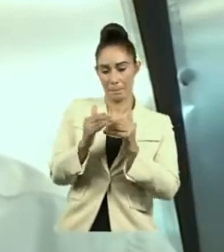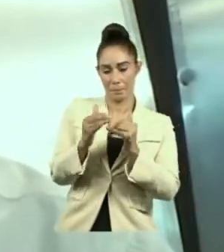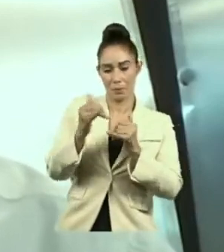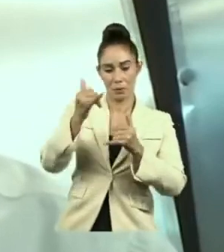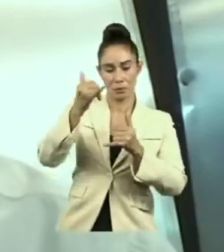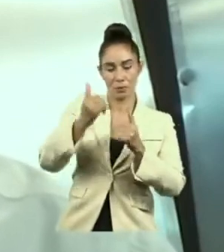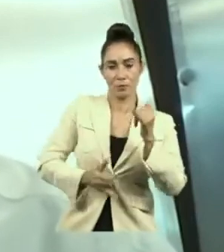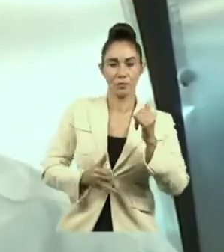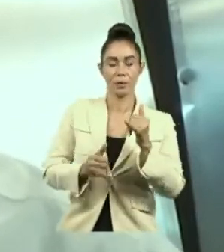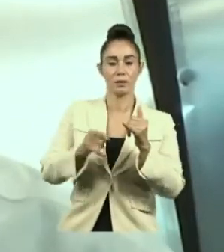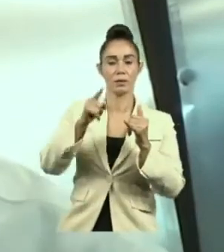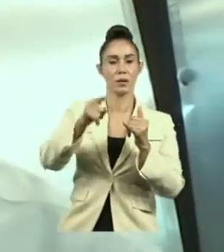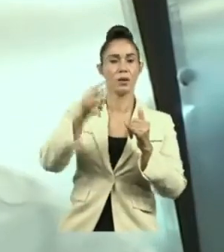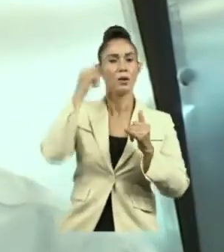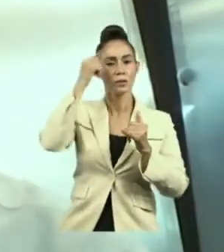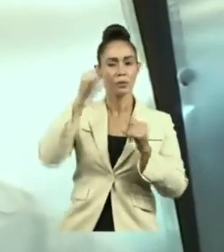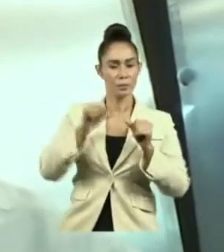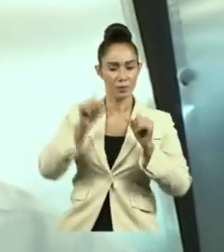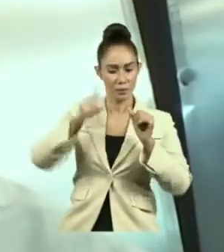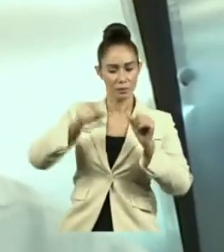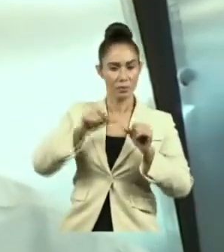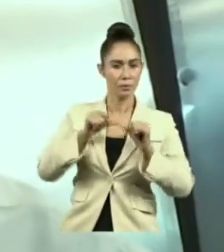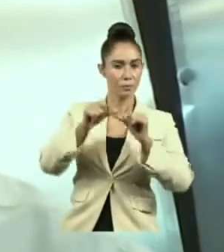con el toque de queda muchas gracias